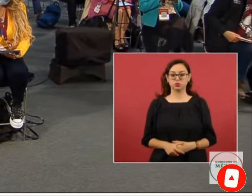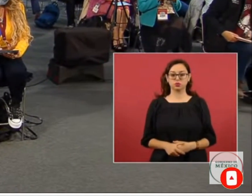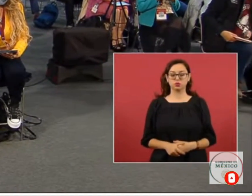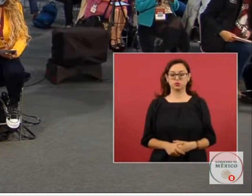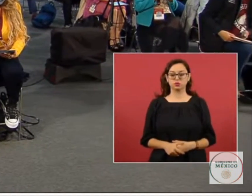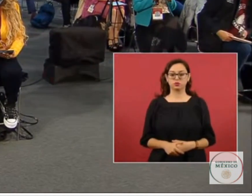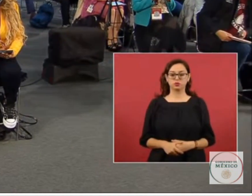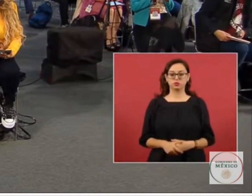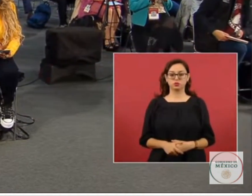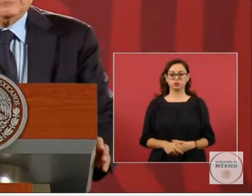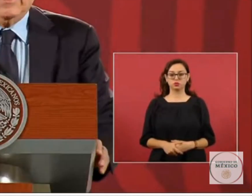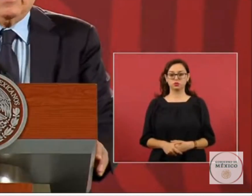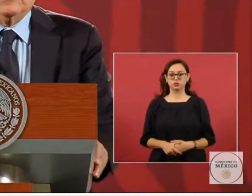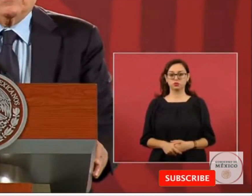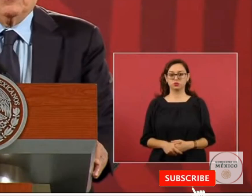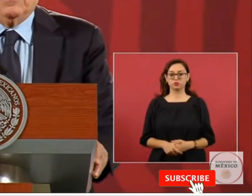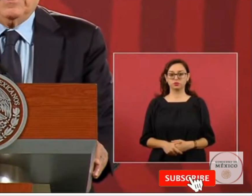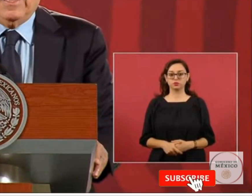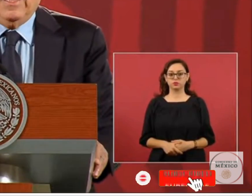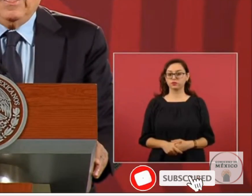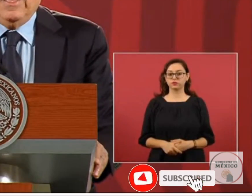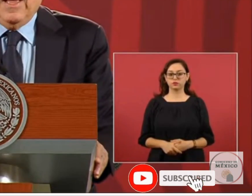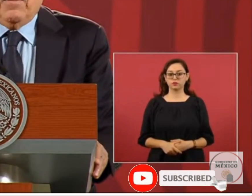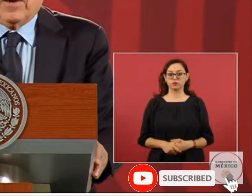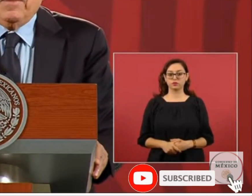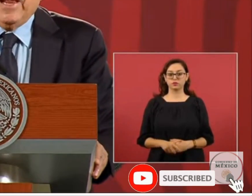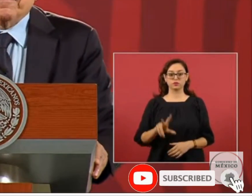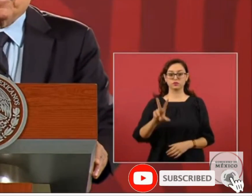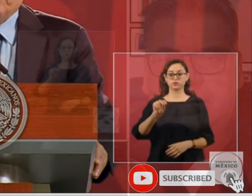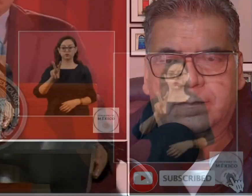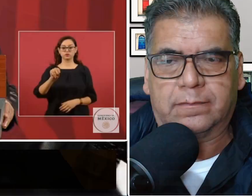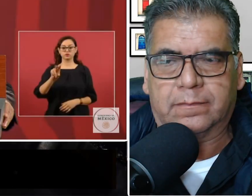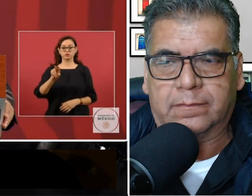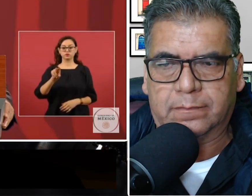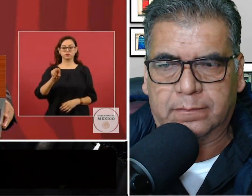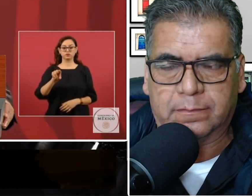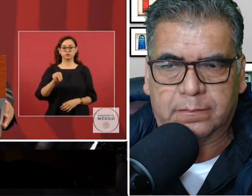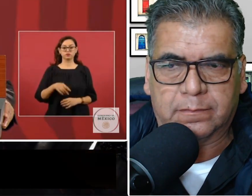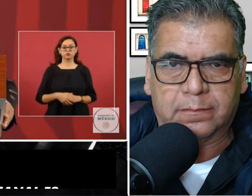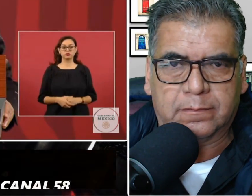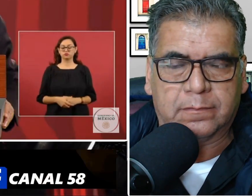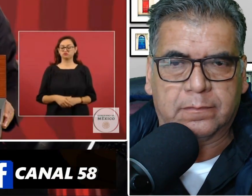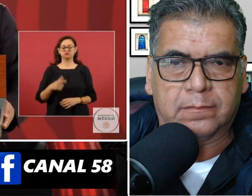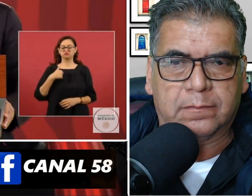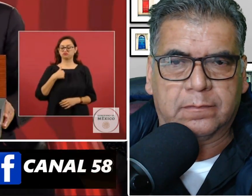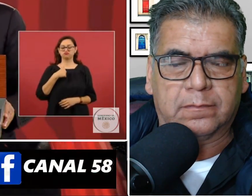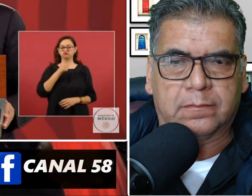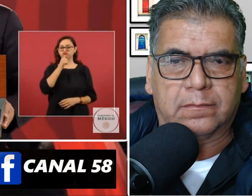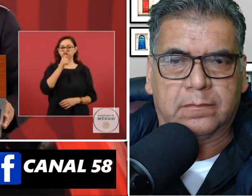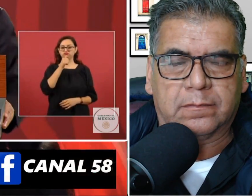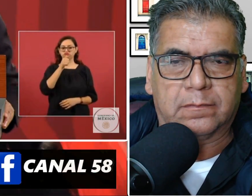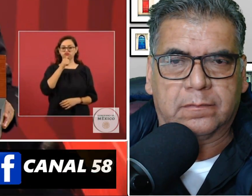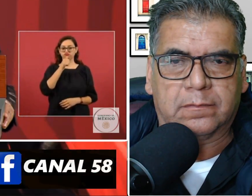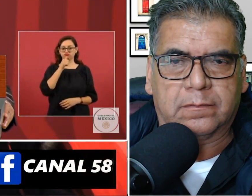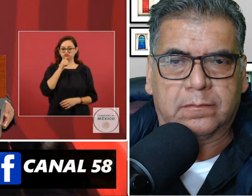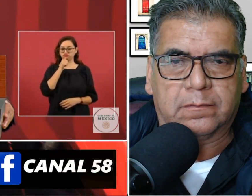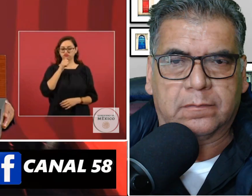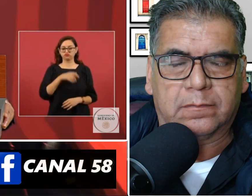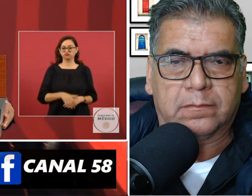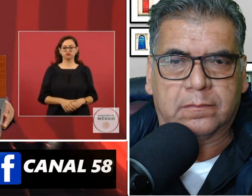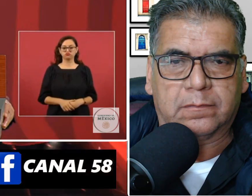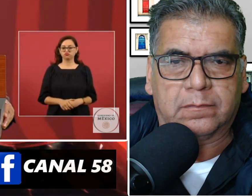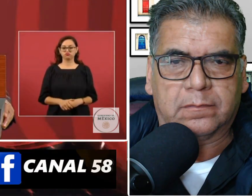hacemos a pedido del Consejo de Seguridad de Naciones Unidas por un